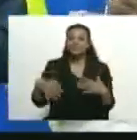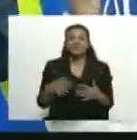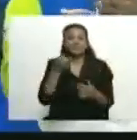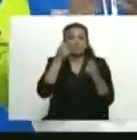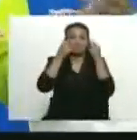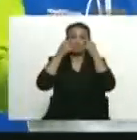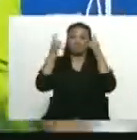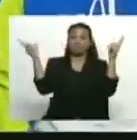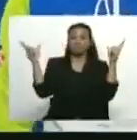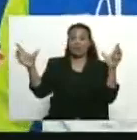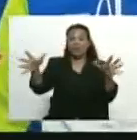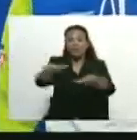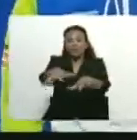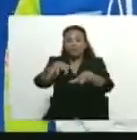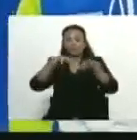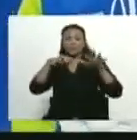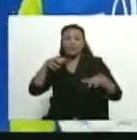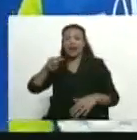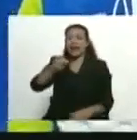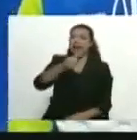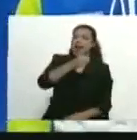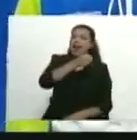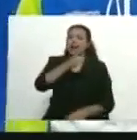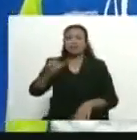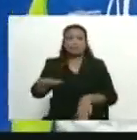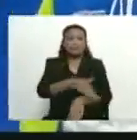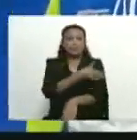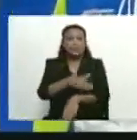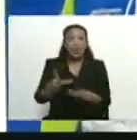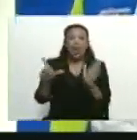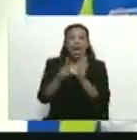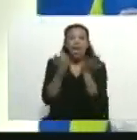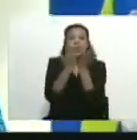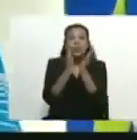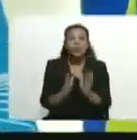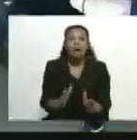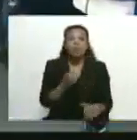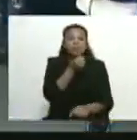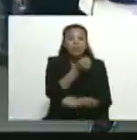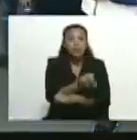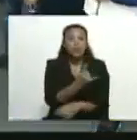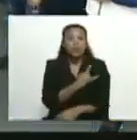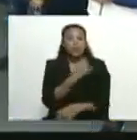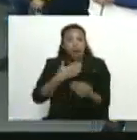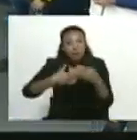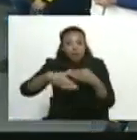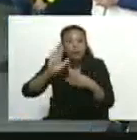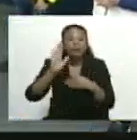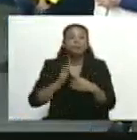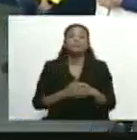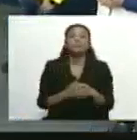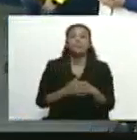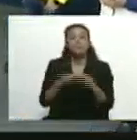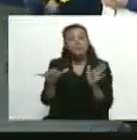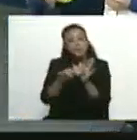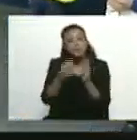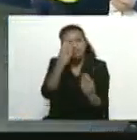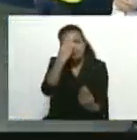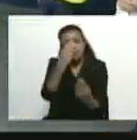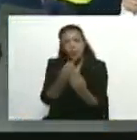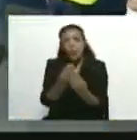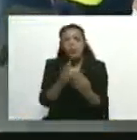Impresionante los conciertos que se dieron. Aquí están estos bachilleres. ¿Ah? Por aquí me les voy a acercar, muchachos y